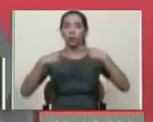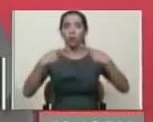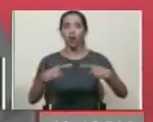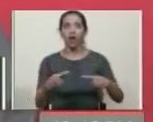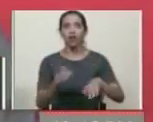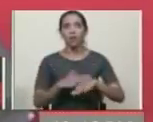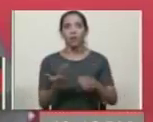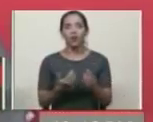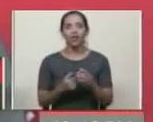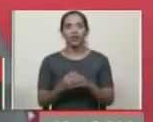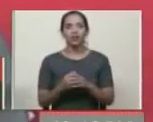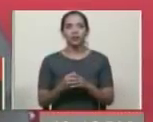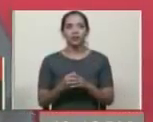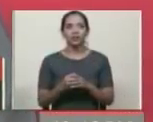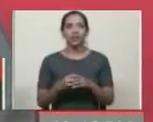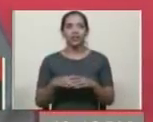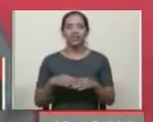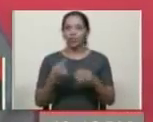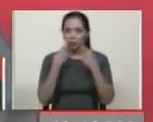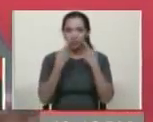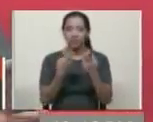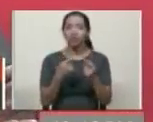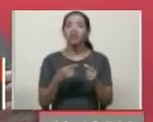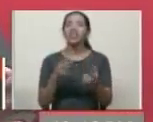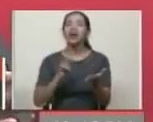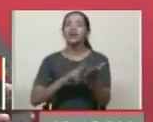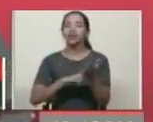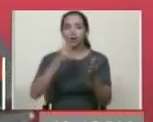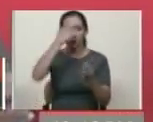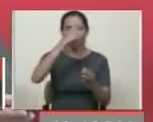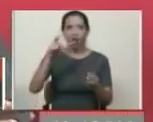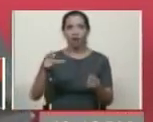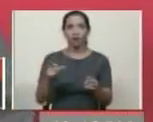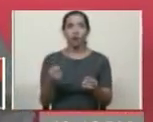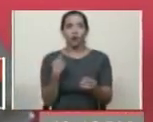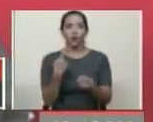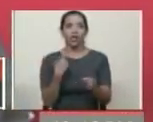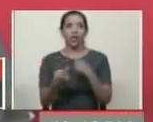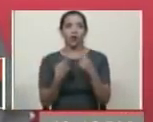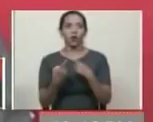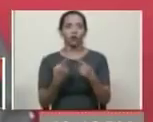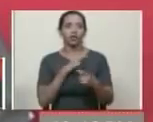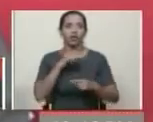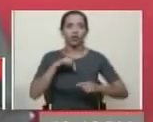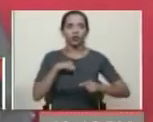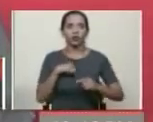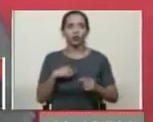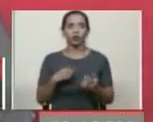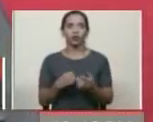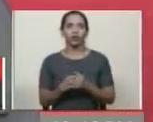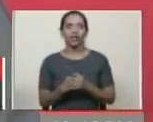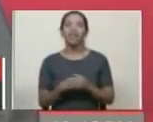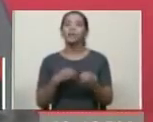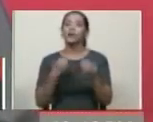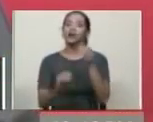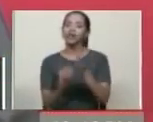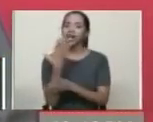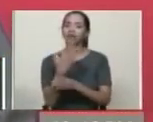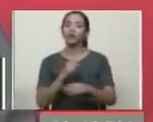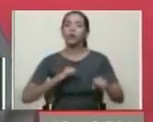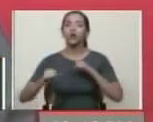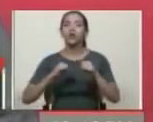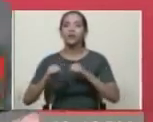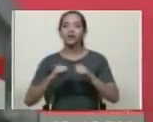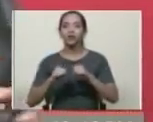estamos transfiriendo la verdad al pueblo. Y una de las cosas que nosotros hemos venido haciendo, hemos creado el movimiento Venezuela Nos Conecta,